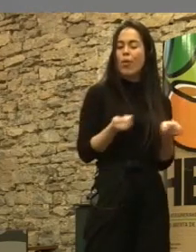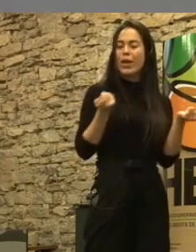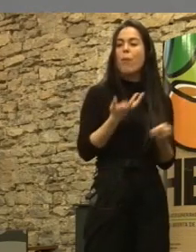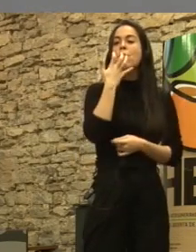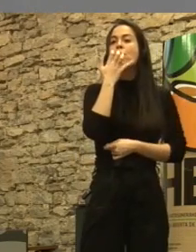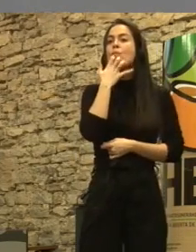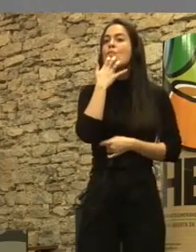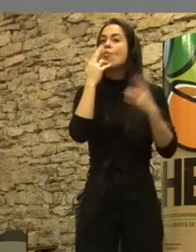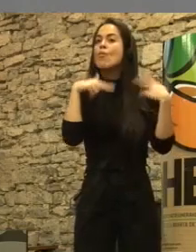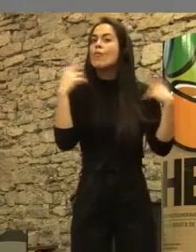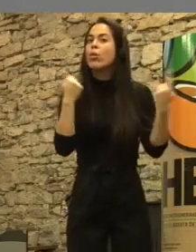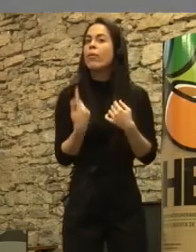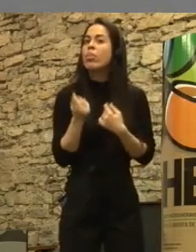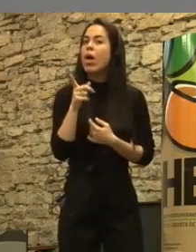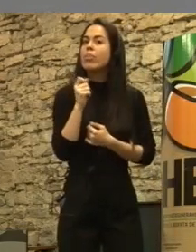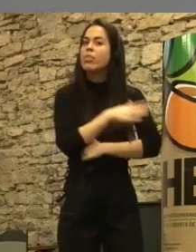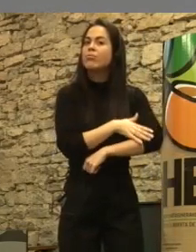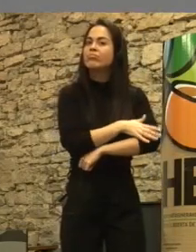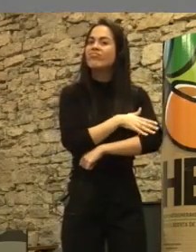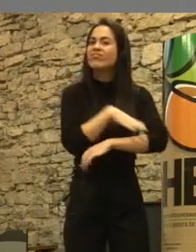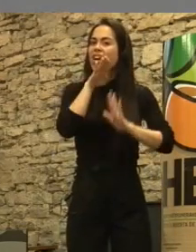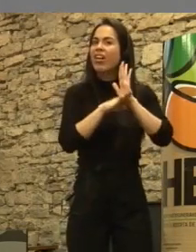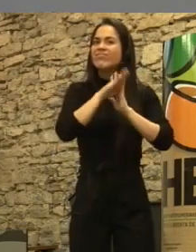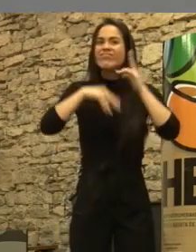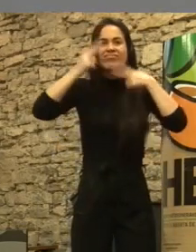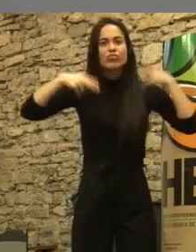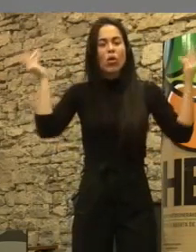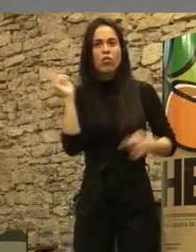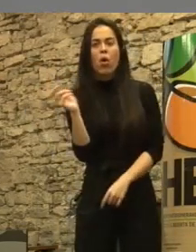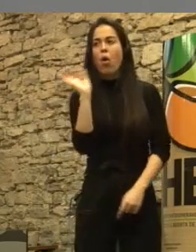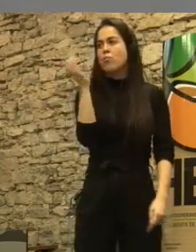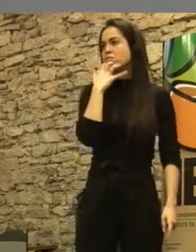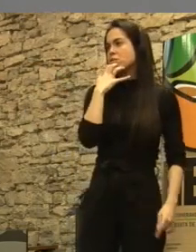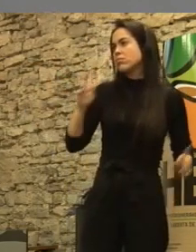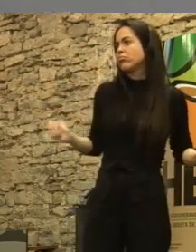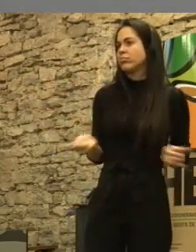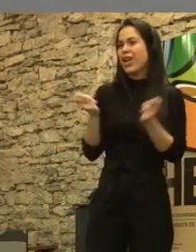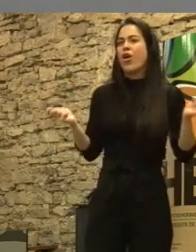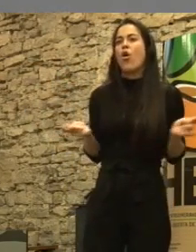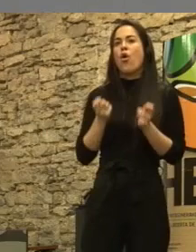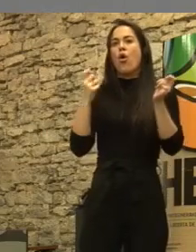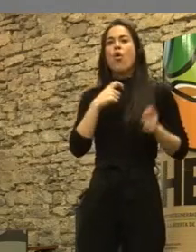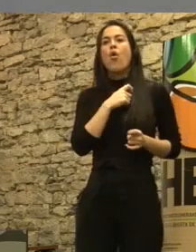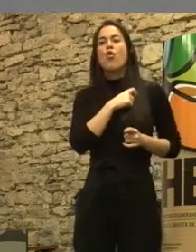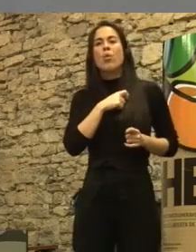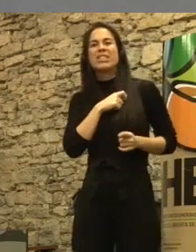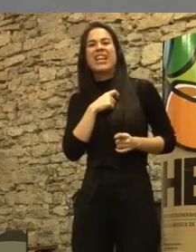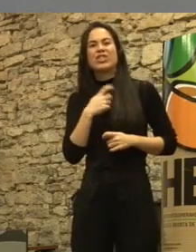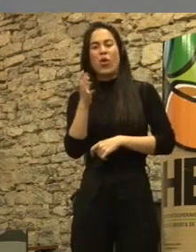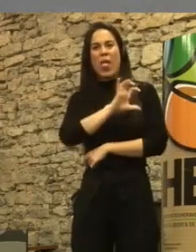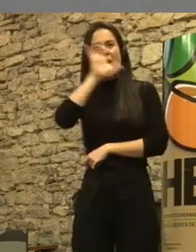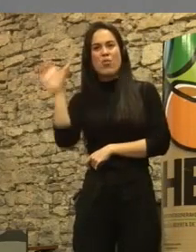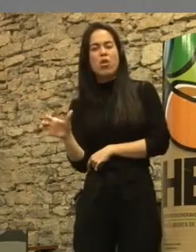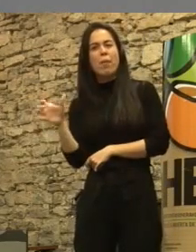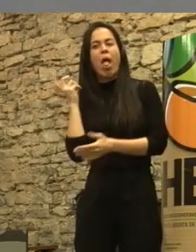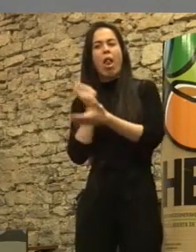agendas que deberían de estar publicadas muchas veces no están publicadas. O una campaña que hay europea, por ejemplo, para los gastos de los comisarios europeos. Los comisarios europeos tienen muchos gastos de representación,